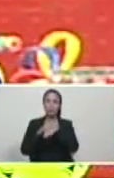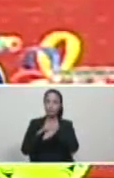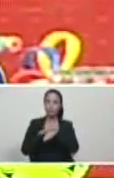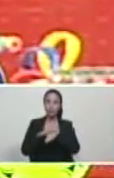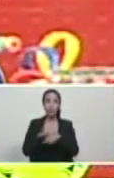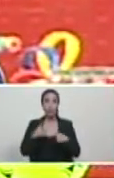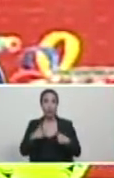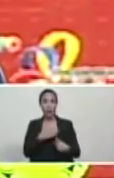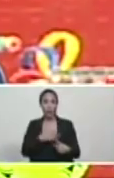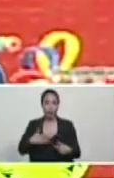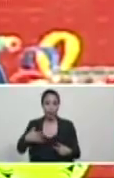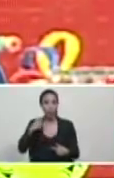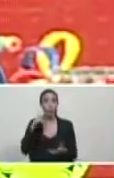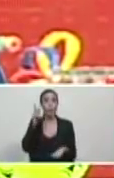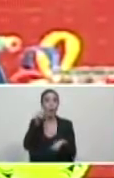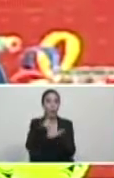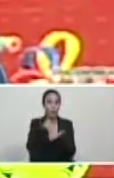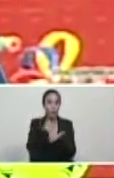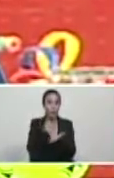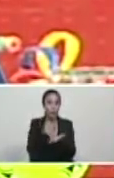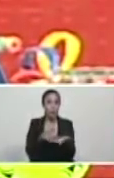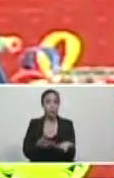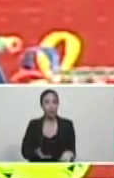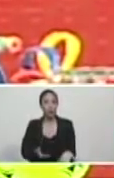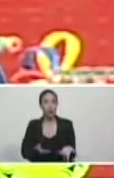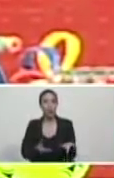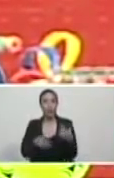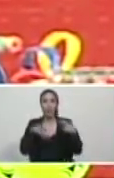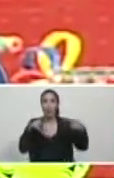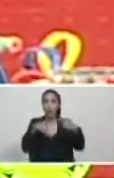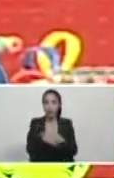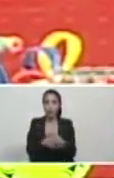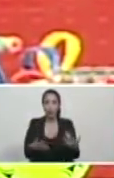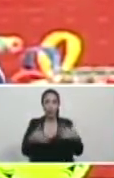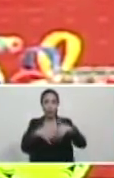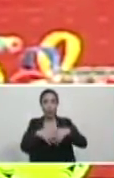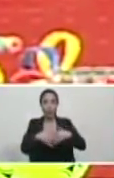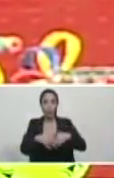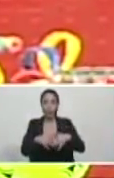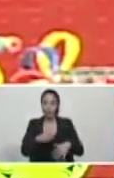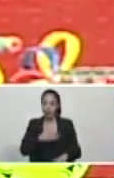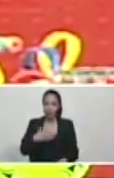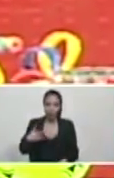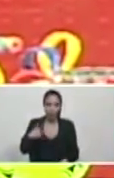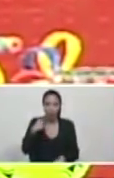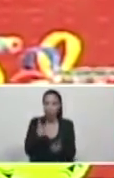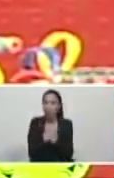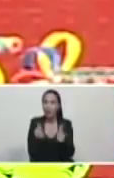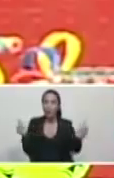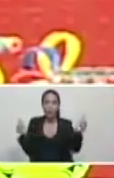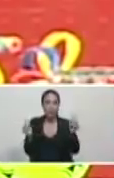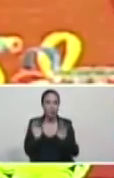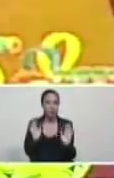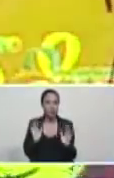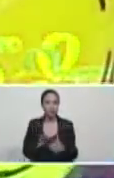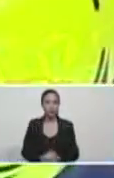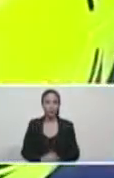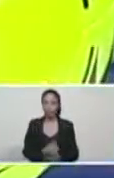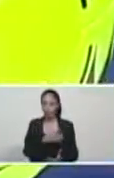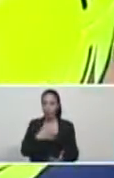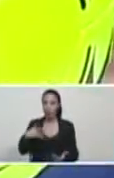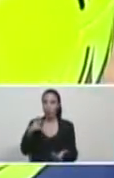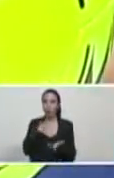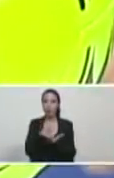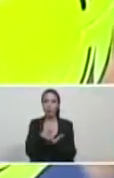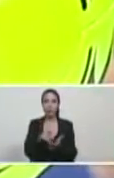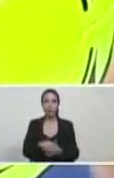inauguración de esta industria de balones para la juventud y los deportistas de Venezuela. Independencia deportiva, pues. Bueno, presidente, lo tercero